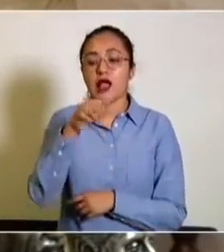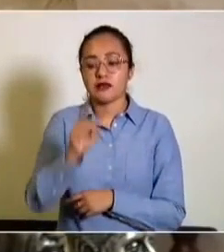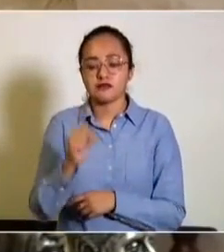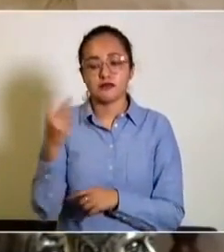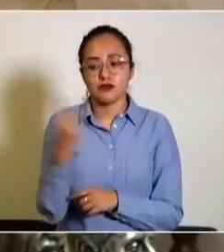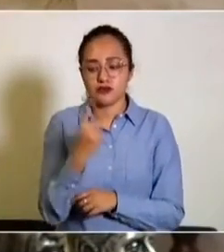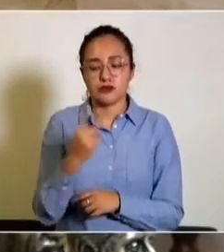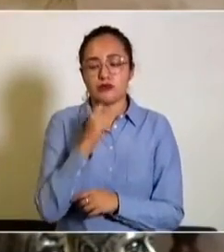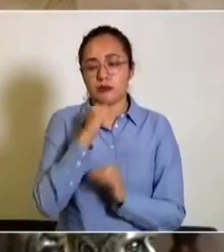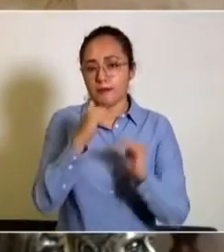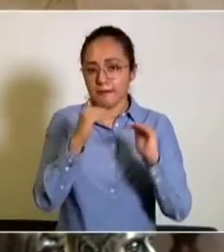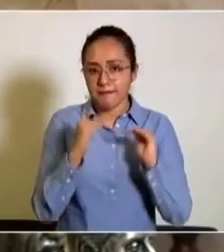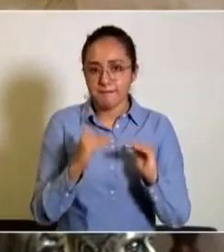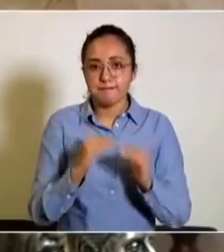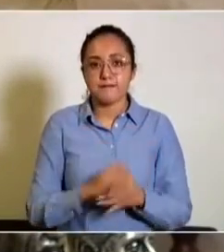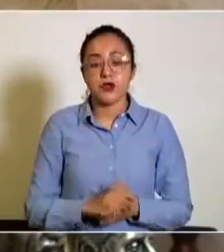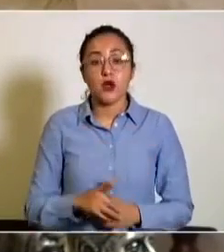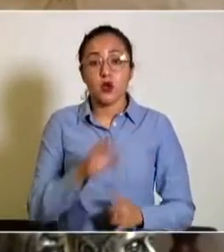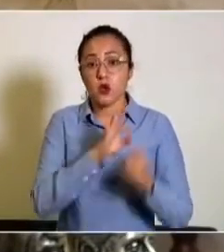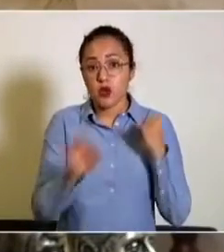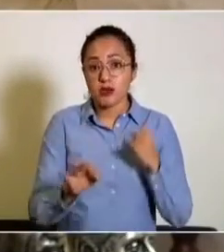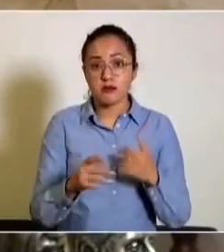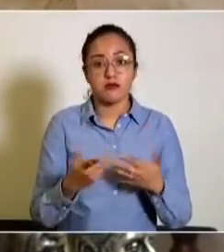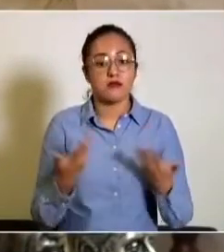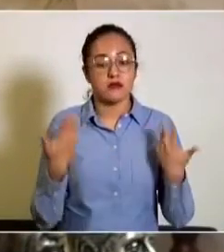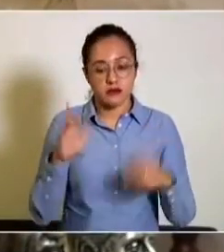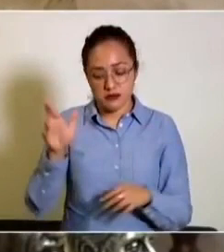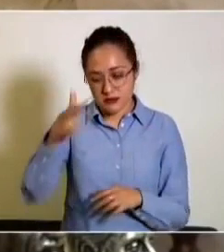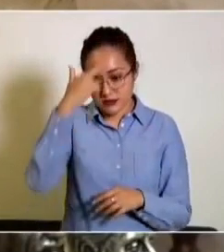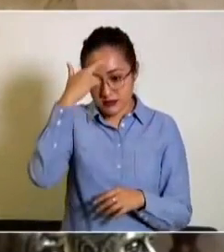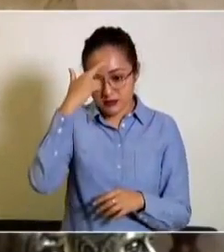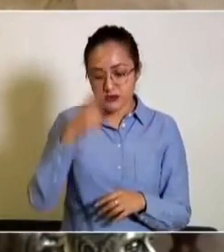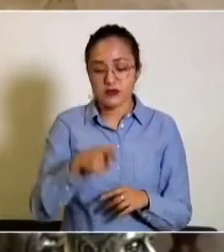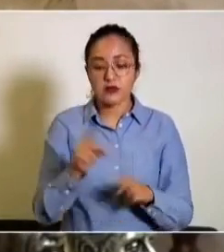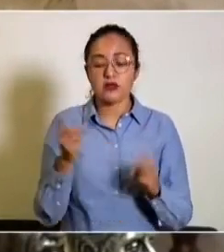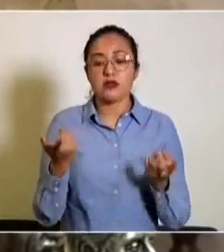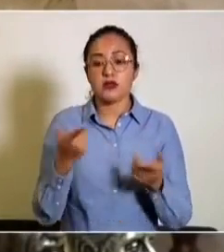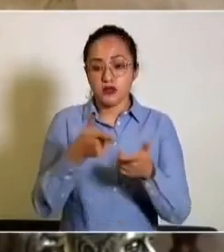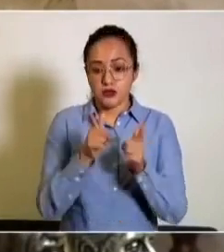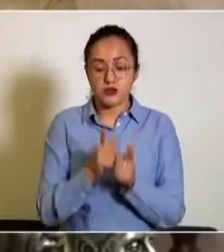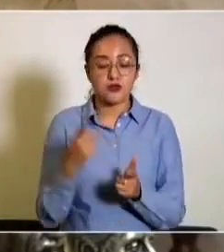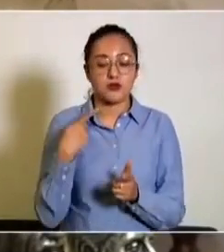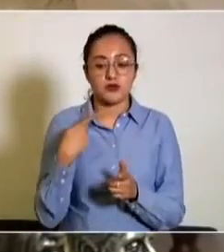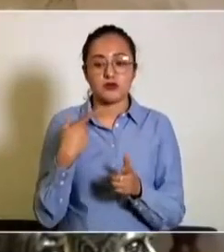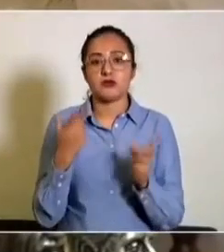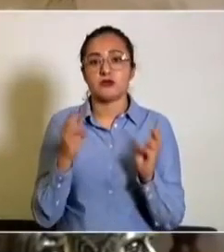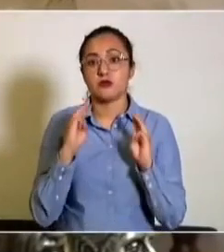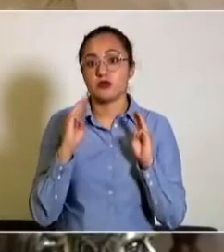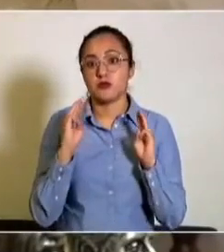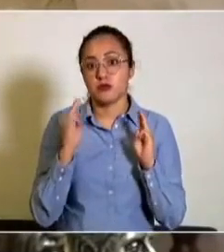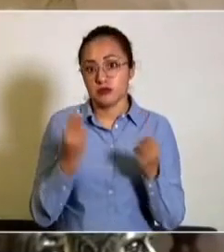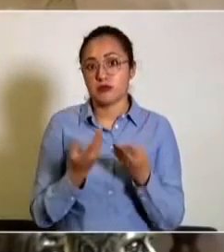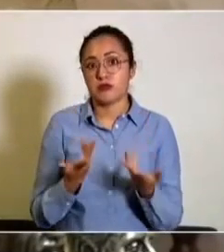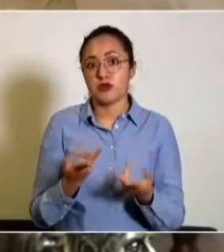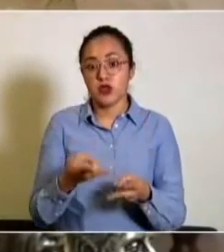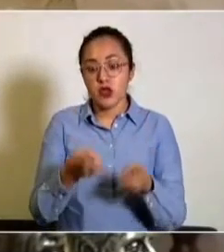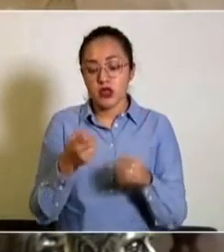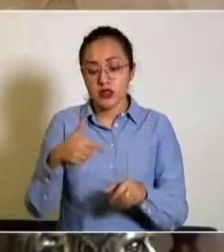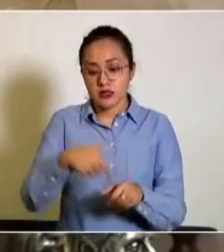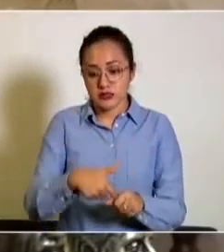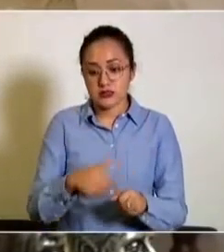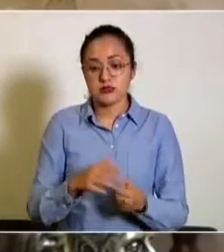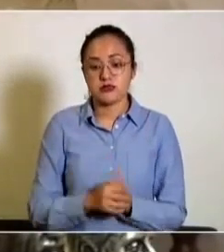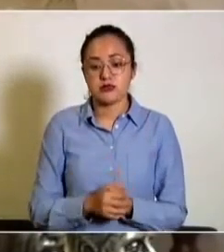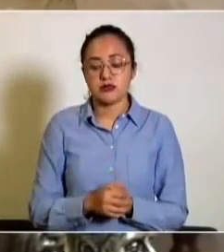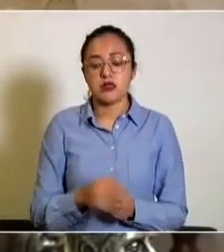dos rutas el último gran golpe a las bandas de del agua con robo a gasolina